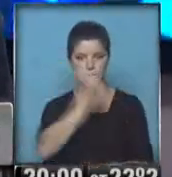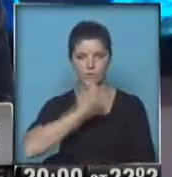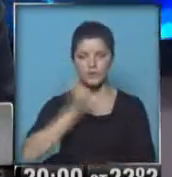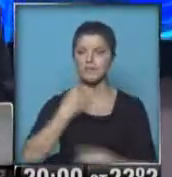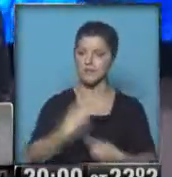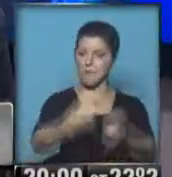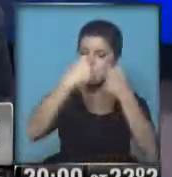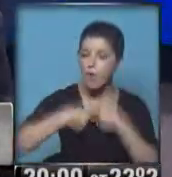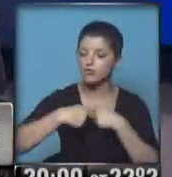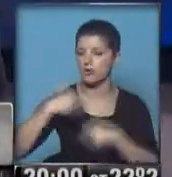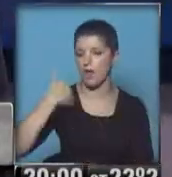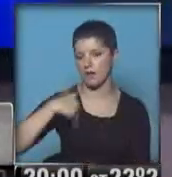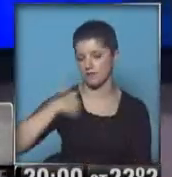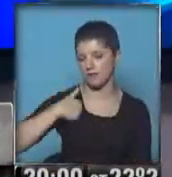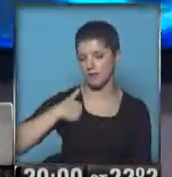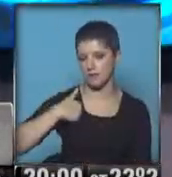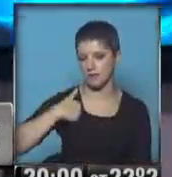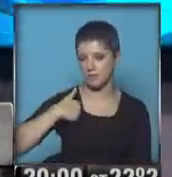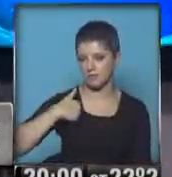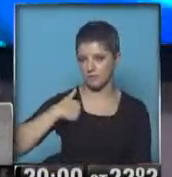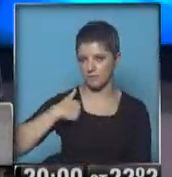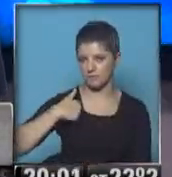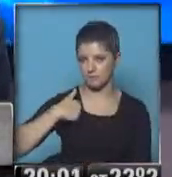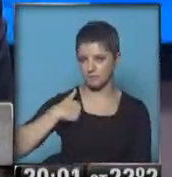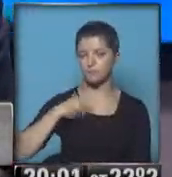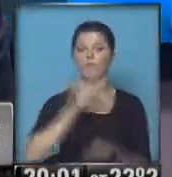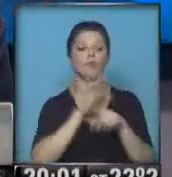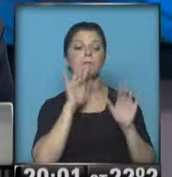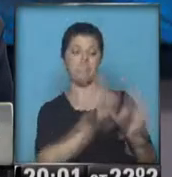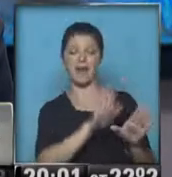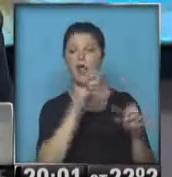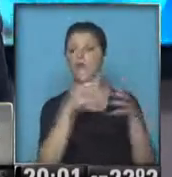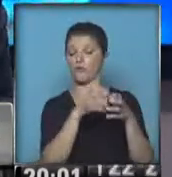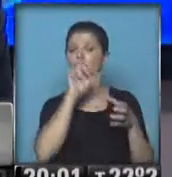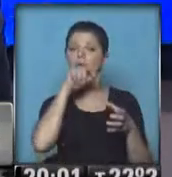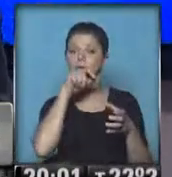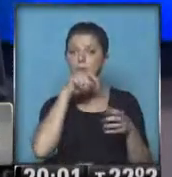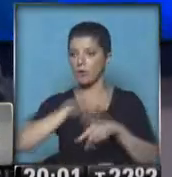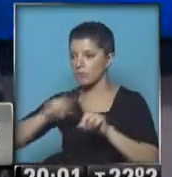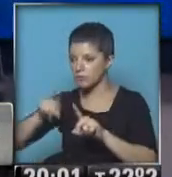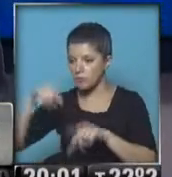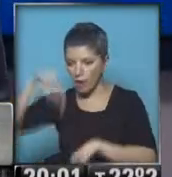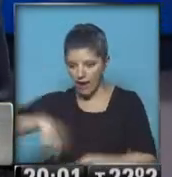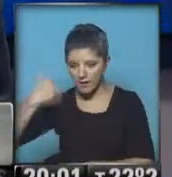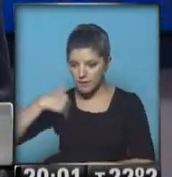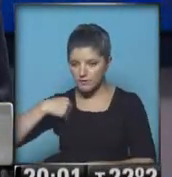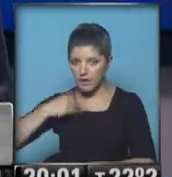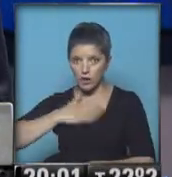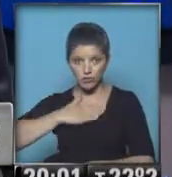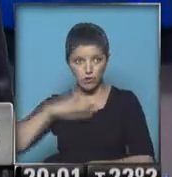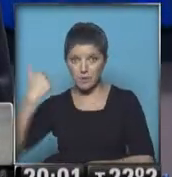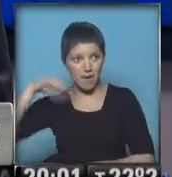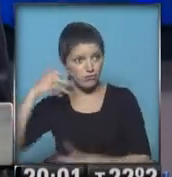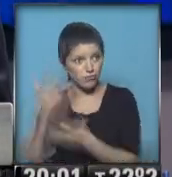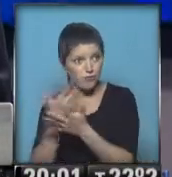respalde esta idea de ponerle de alguna manera un freno a los fondos buitre, y en el plano interno, que seríamos los más